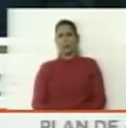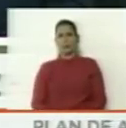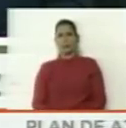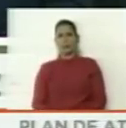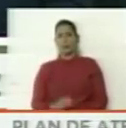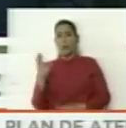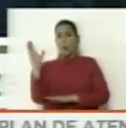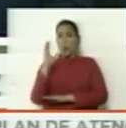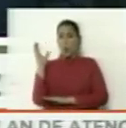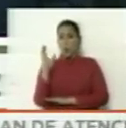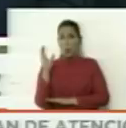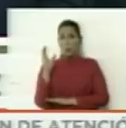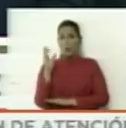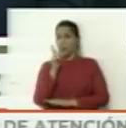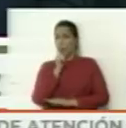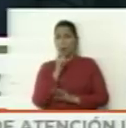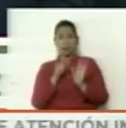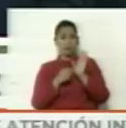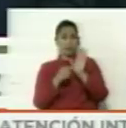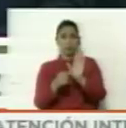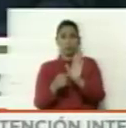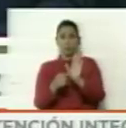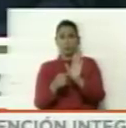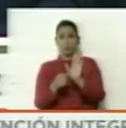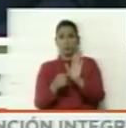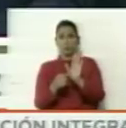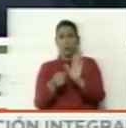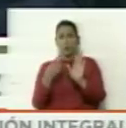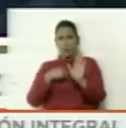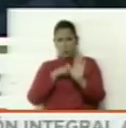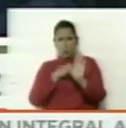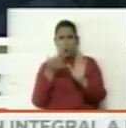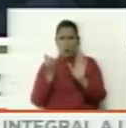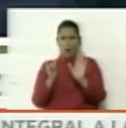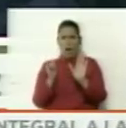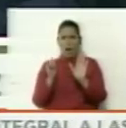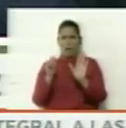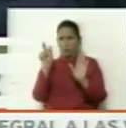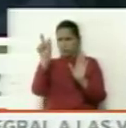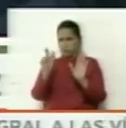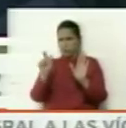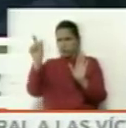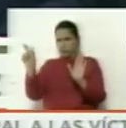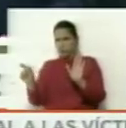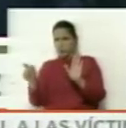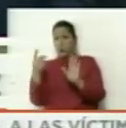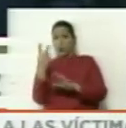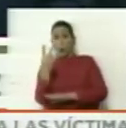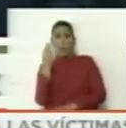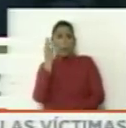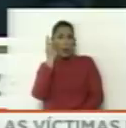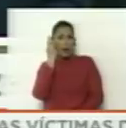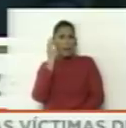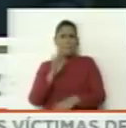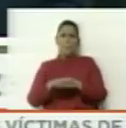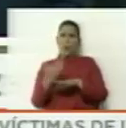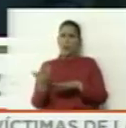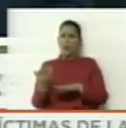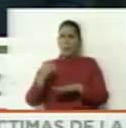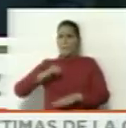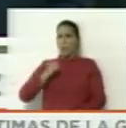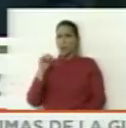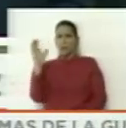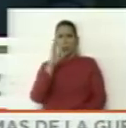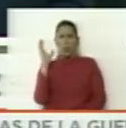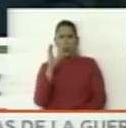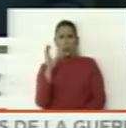tiene y no las ha mostrado? Nosotros tenemos identificadas a las dos prostitutas y ¿por qué la policía de